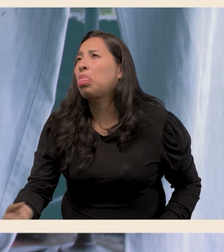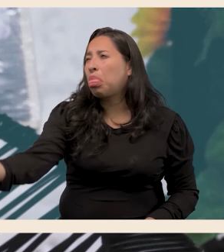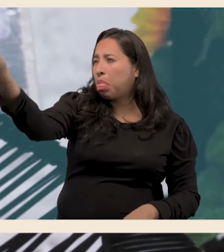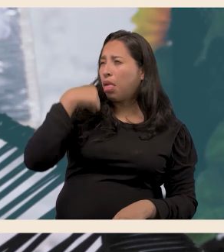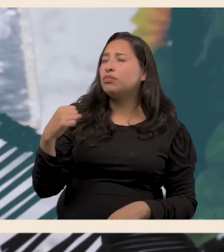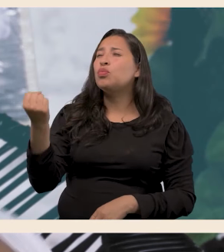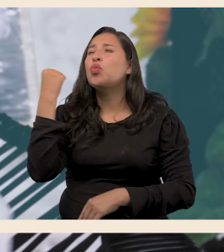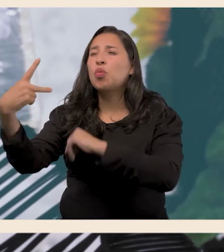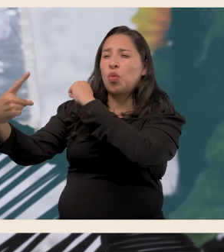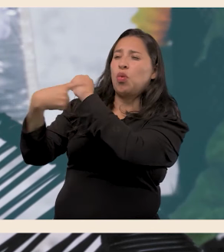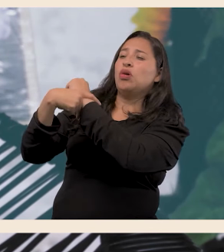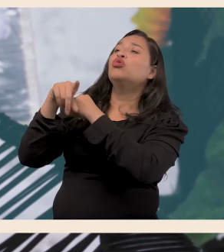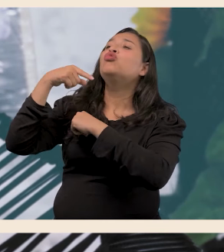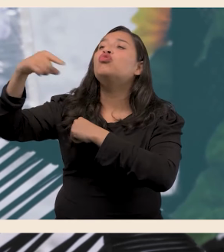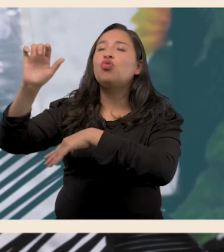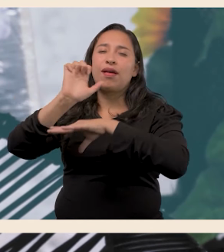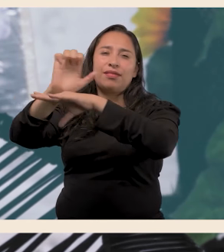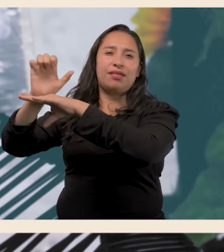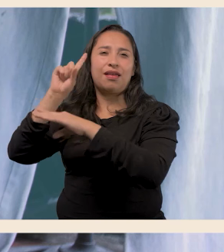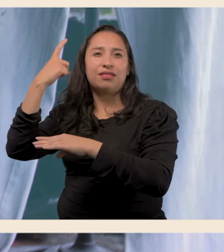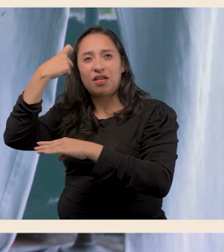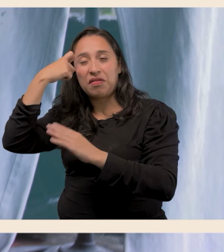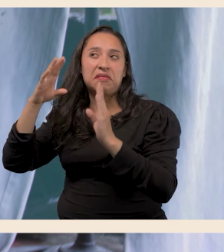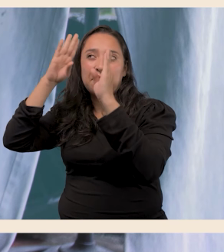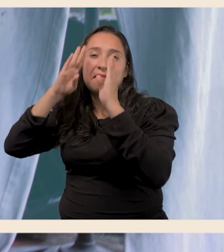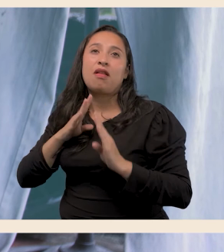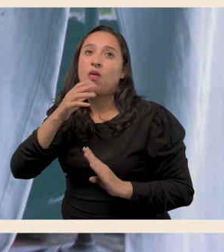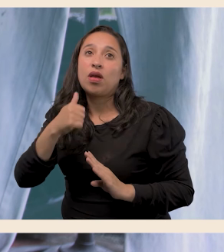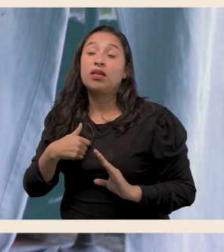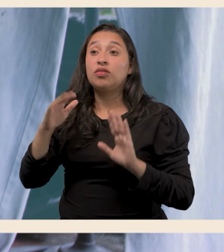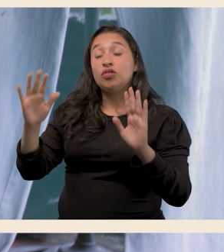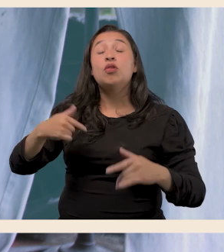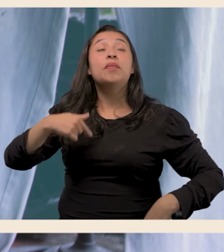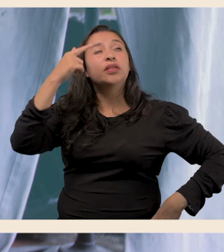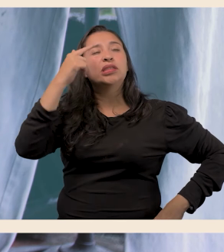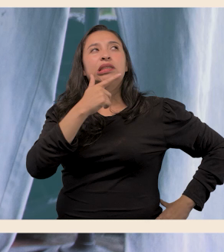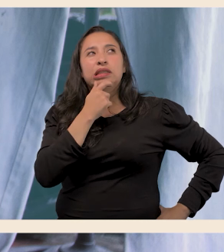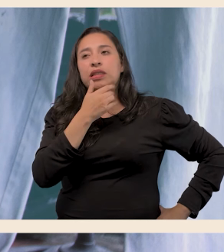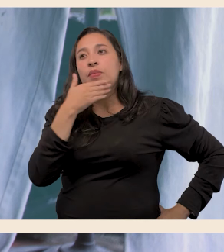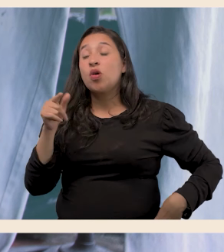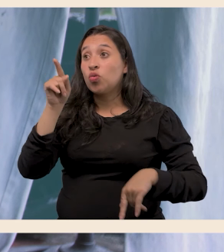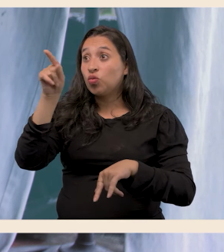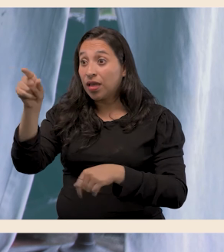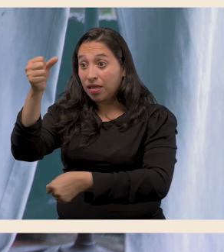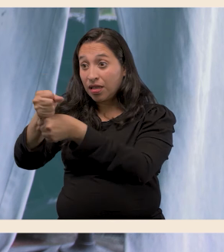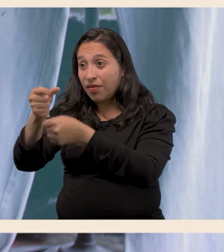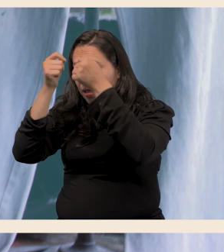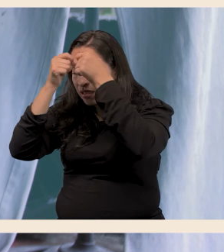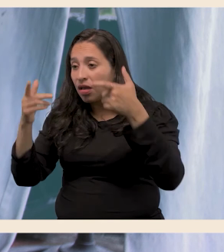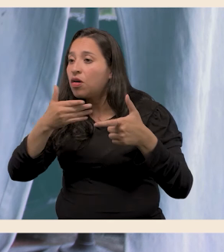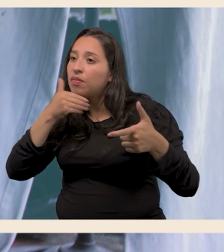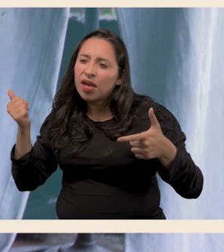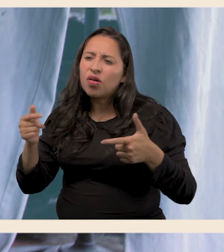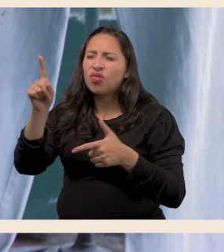gallo todos los entes del gobierno. Entonces, humanizar a esas personas y poner realmente